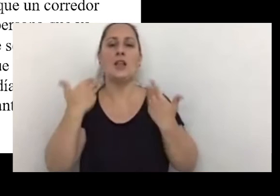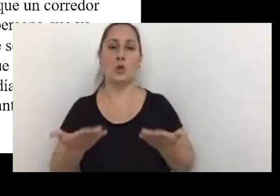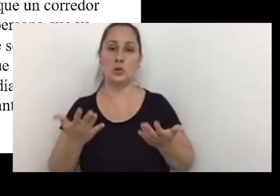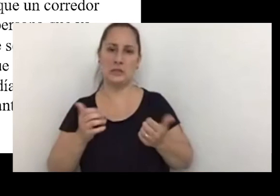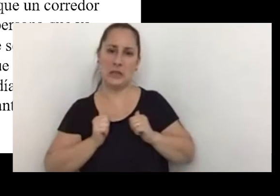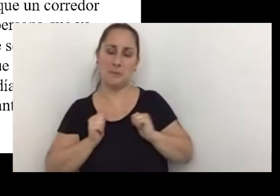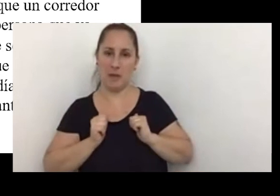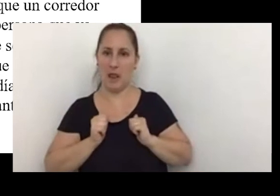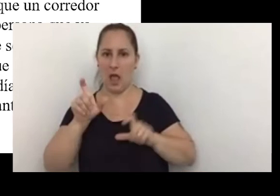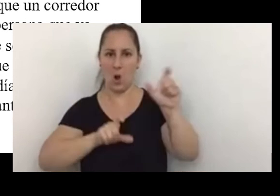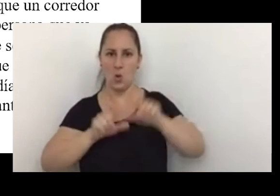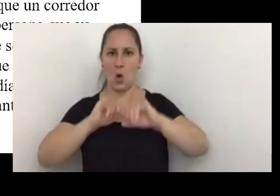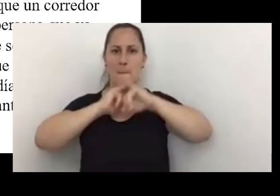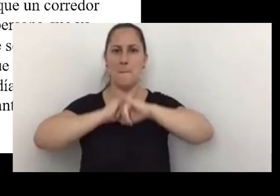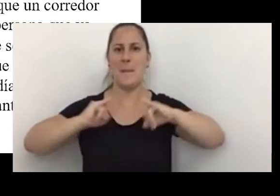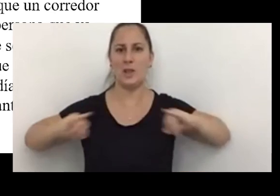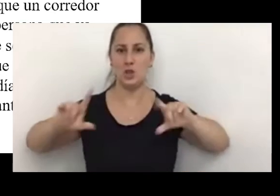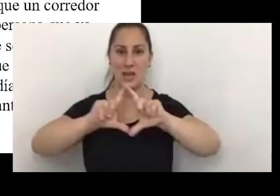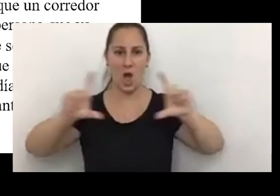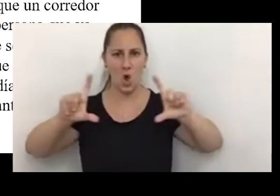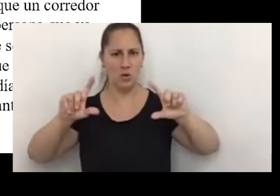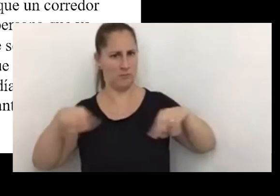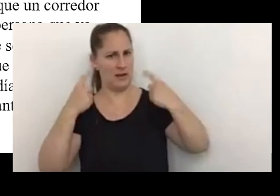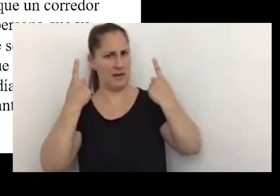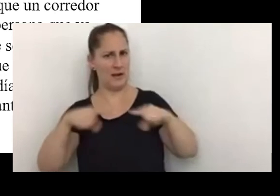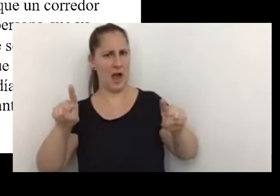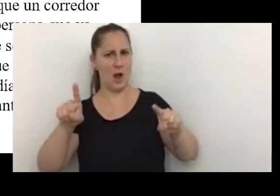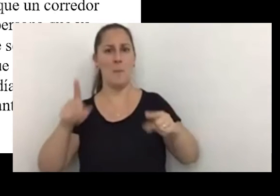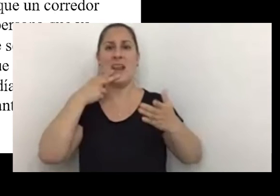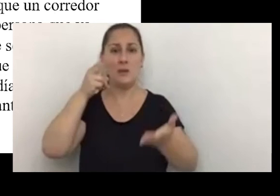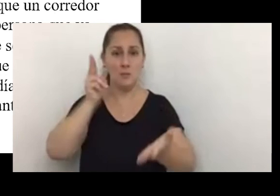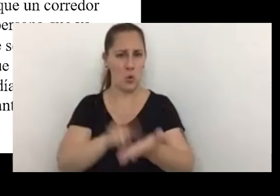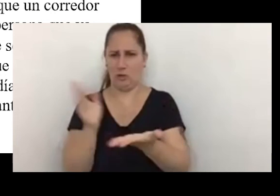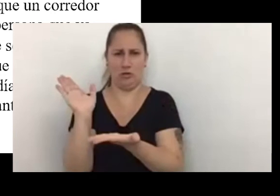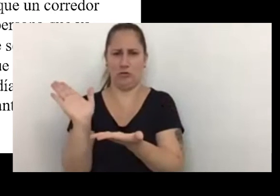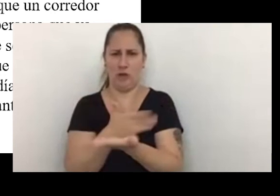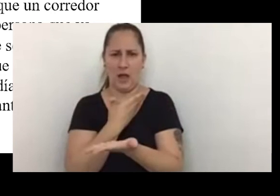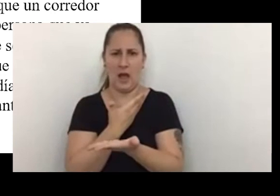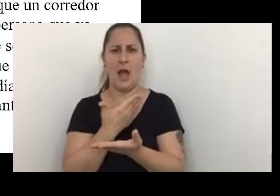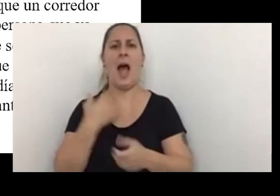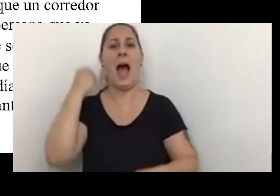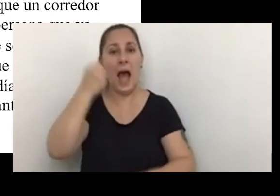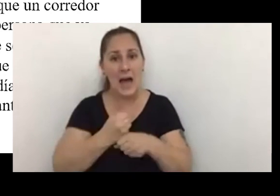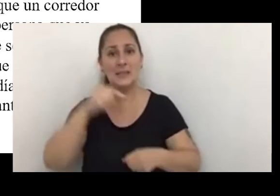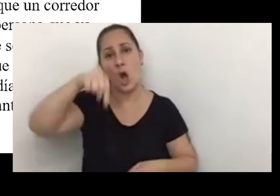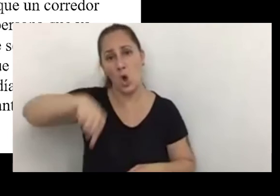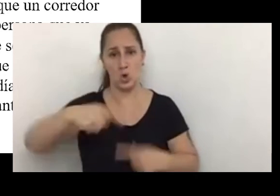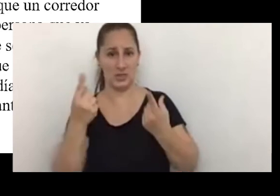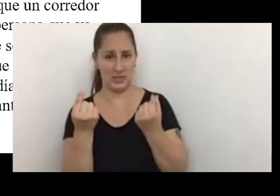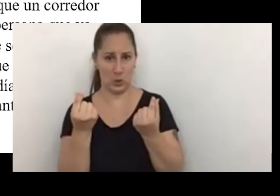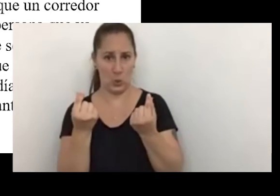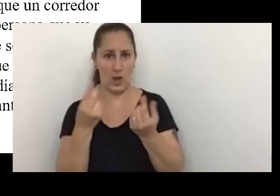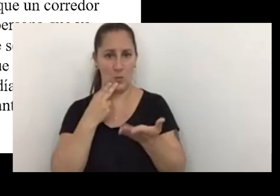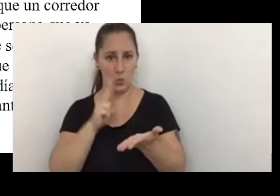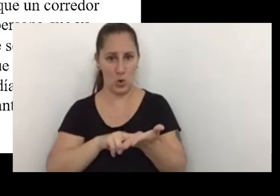algunos patrocinadores para que evalúe la derogación de este impuesto vigente hasta el día de la fecha. ¿Por qué? Porque además